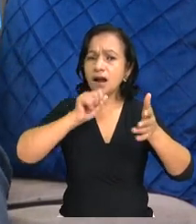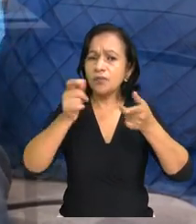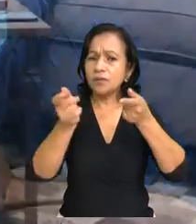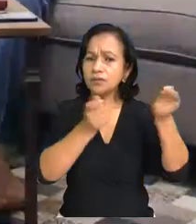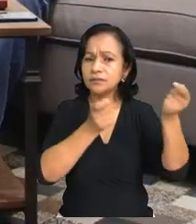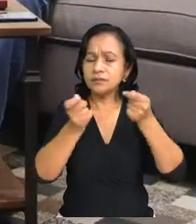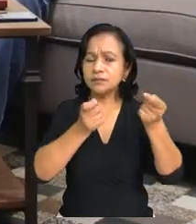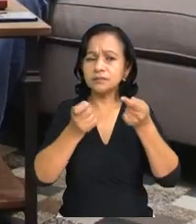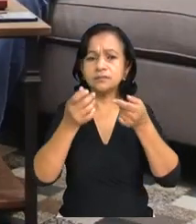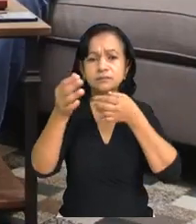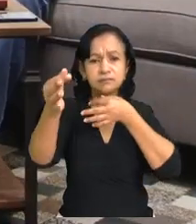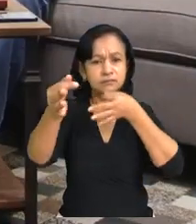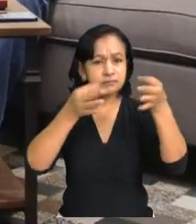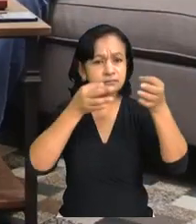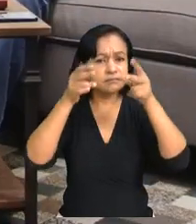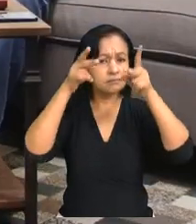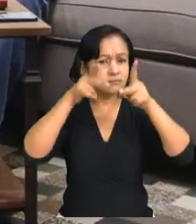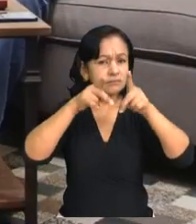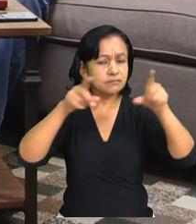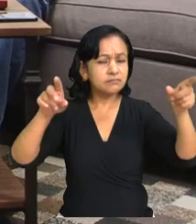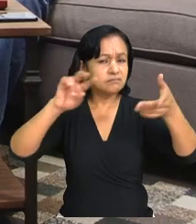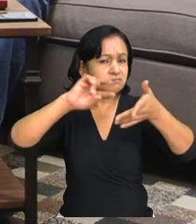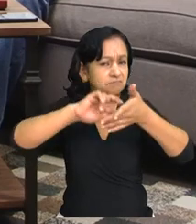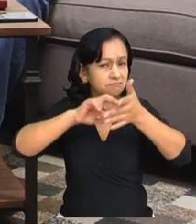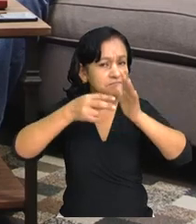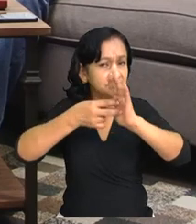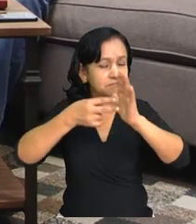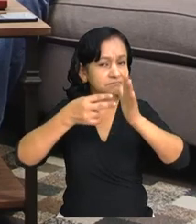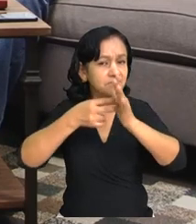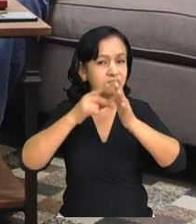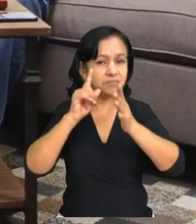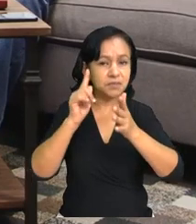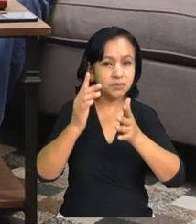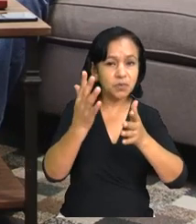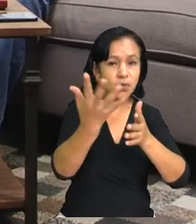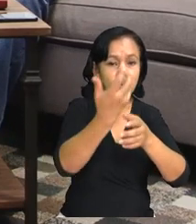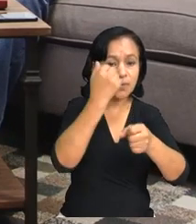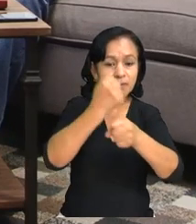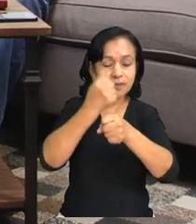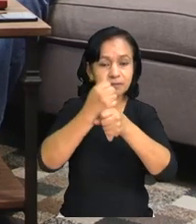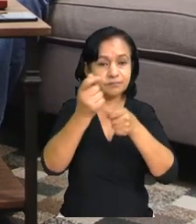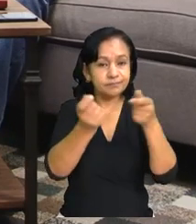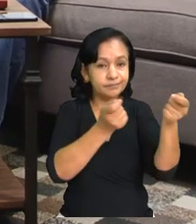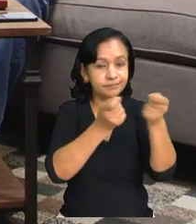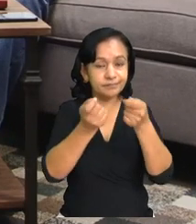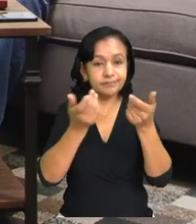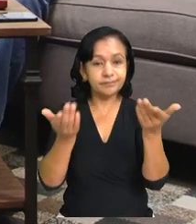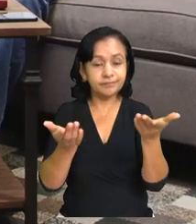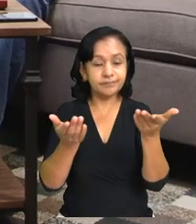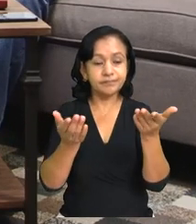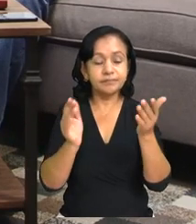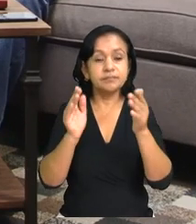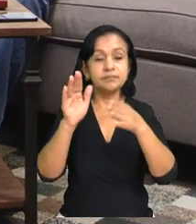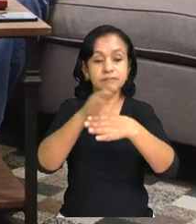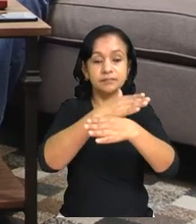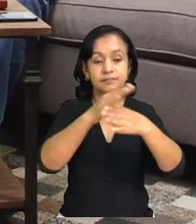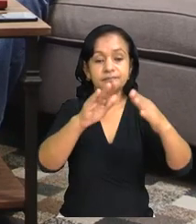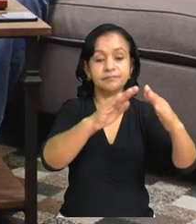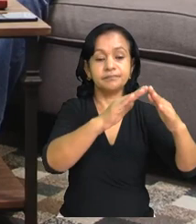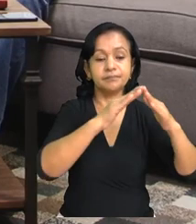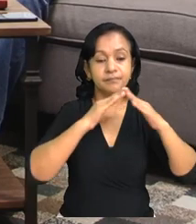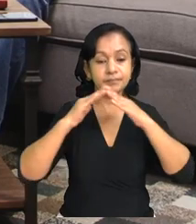el origen, ¿no?, de este plan, sí, y lo que significa, sí, dentro del manejo integral y a nivel también de la comunidad, ¿no?